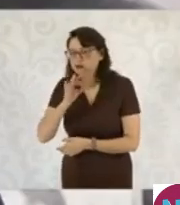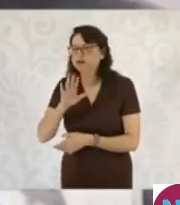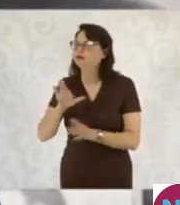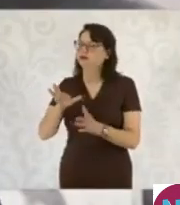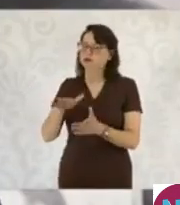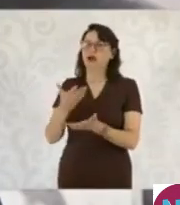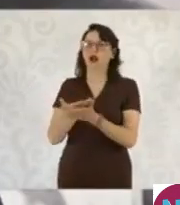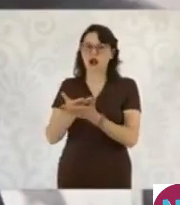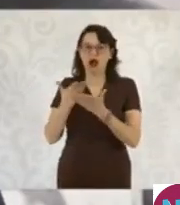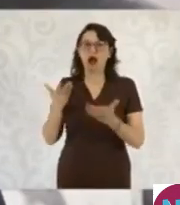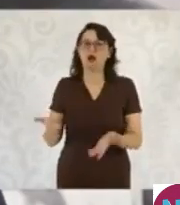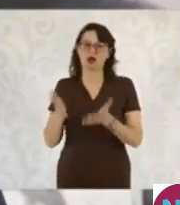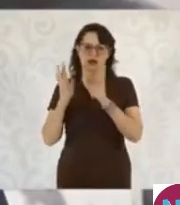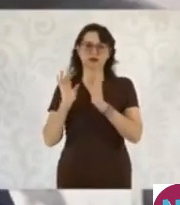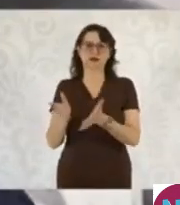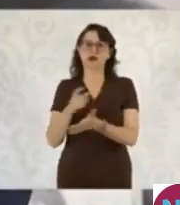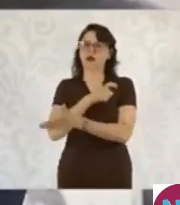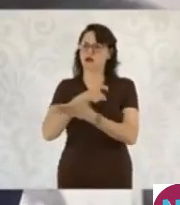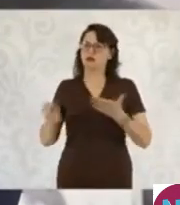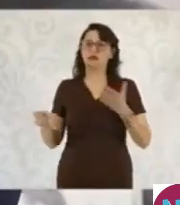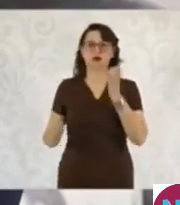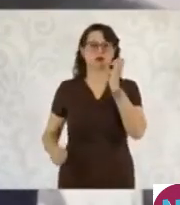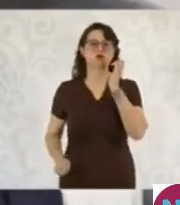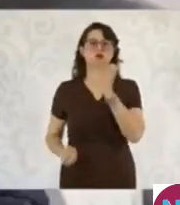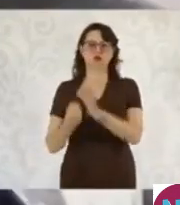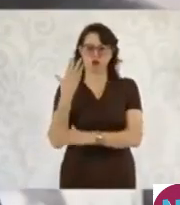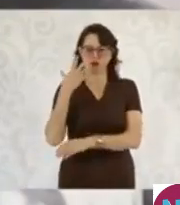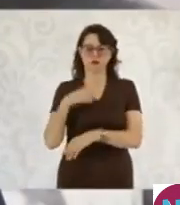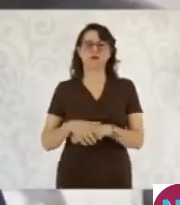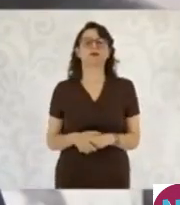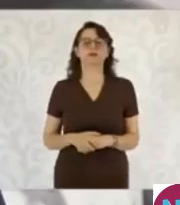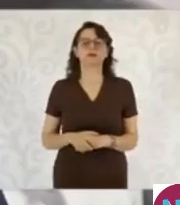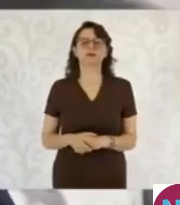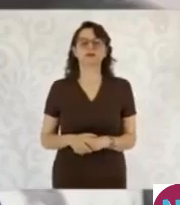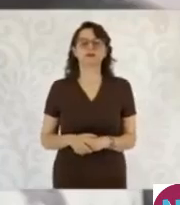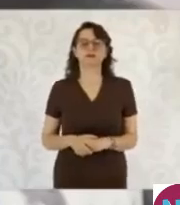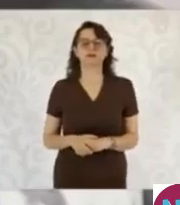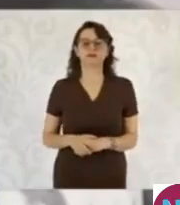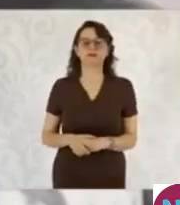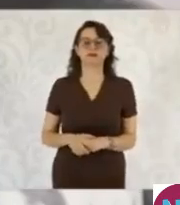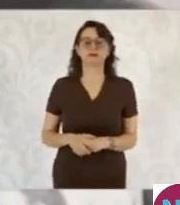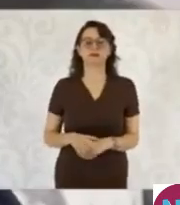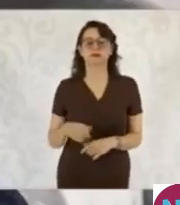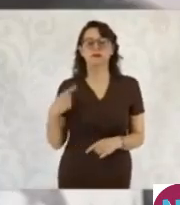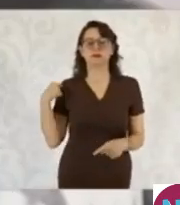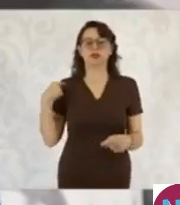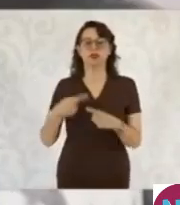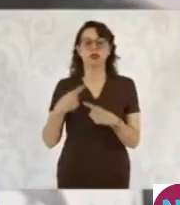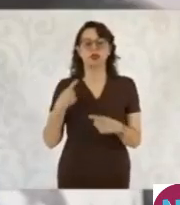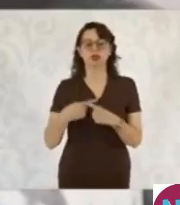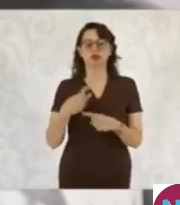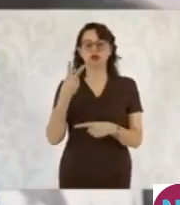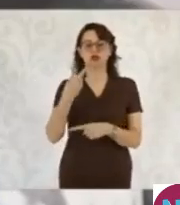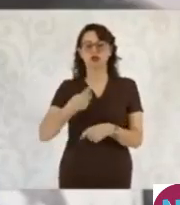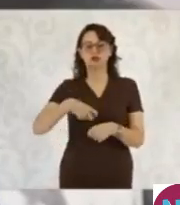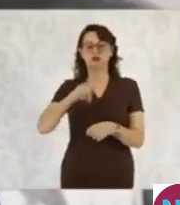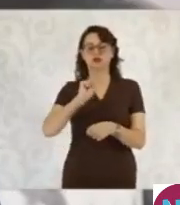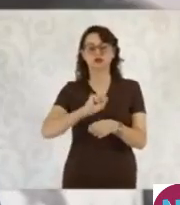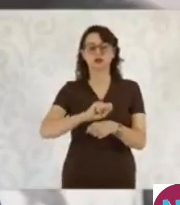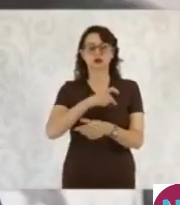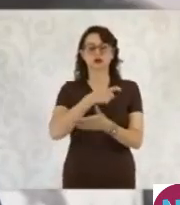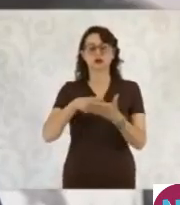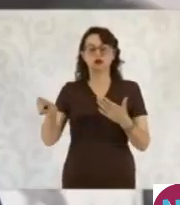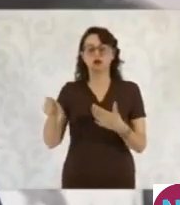dar los resultados de estas subastas que realizamos. En las últimas 2 semanas compramos 399 tipos